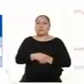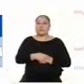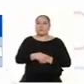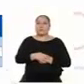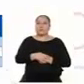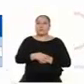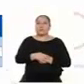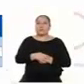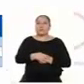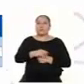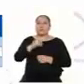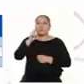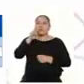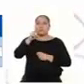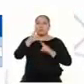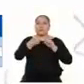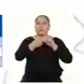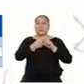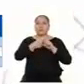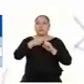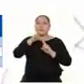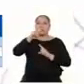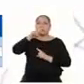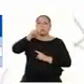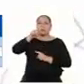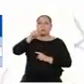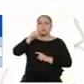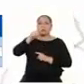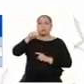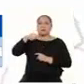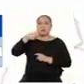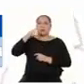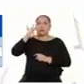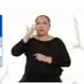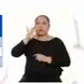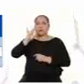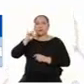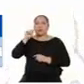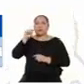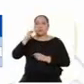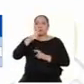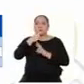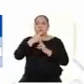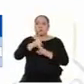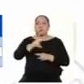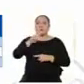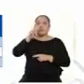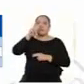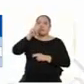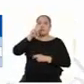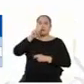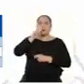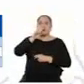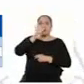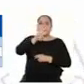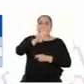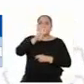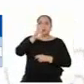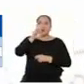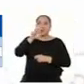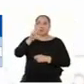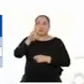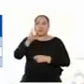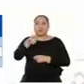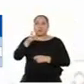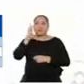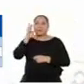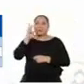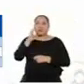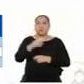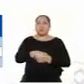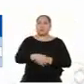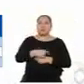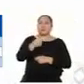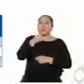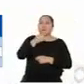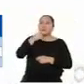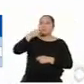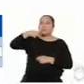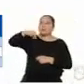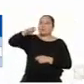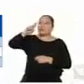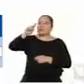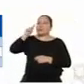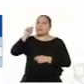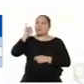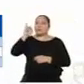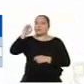sería 2 por 21,8 Lo que da un total de 43,6 gramos Y para las proteínas